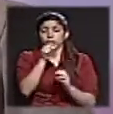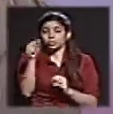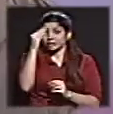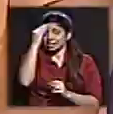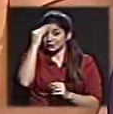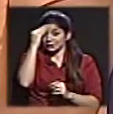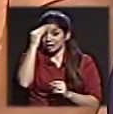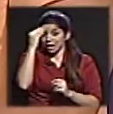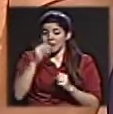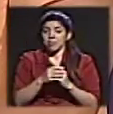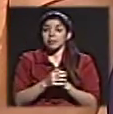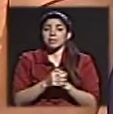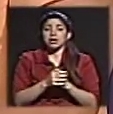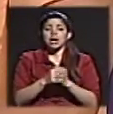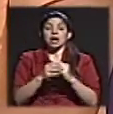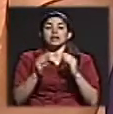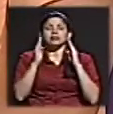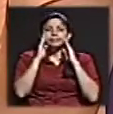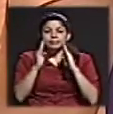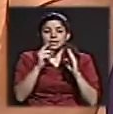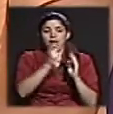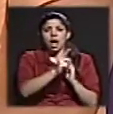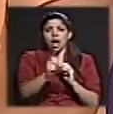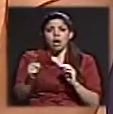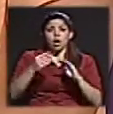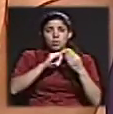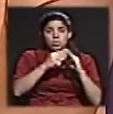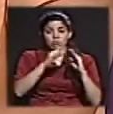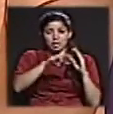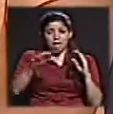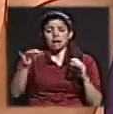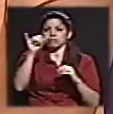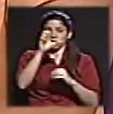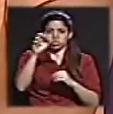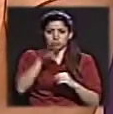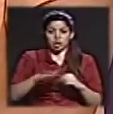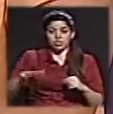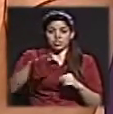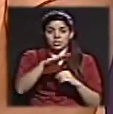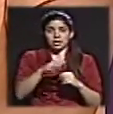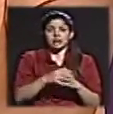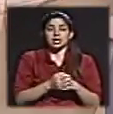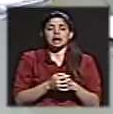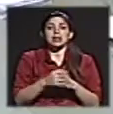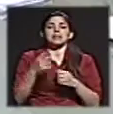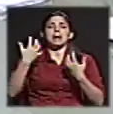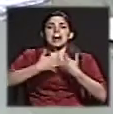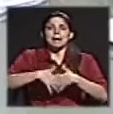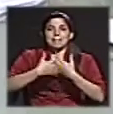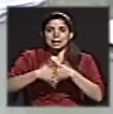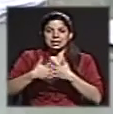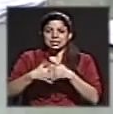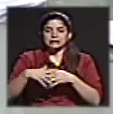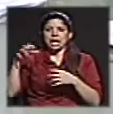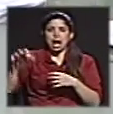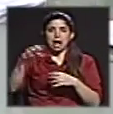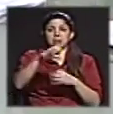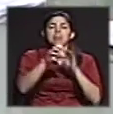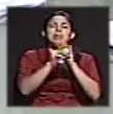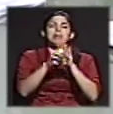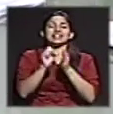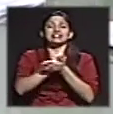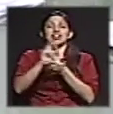que las tensiones que se dan en las comunidades, al igual que en el país, son las tensiones de los empresarios. Digamos, en el